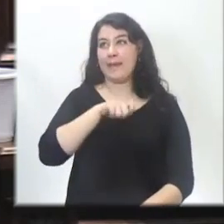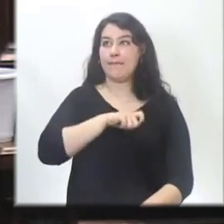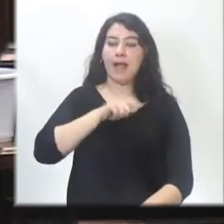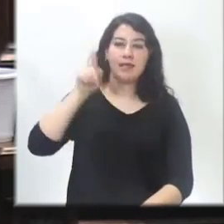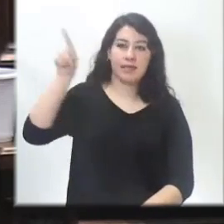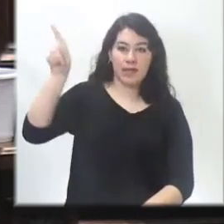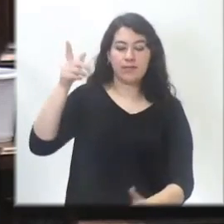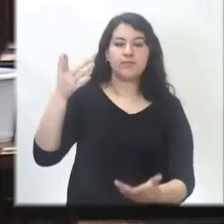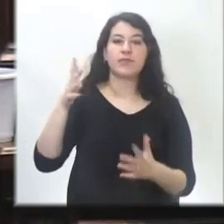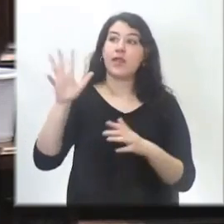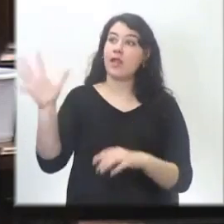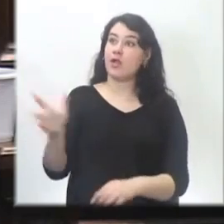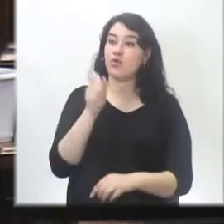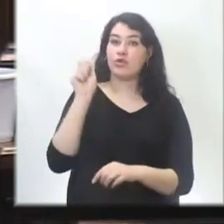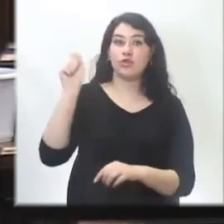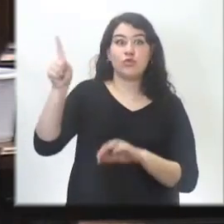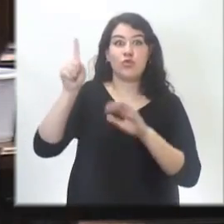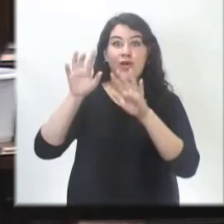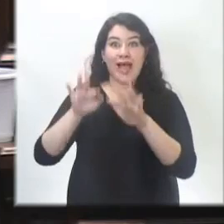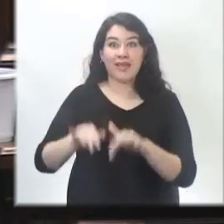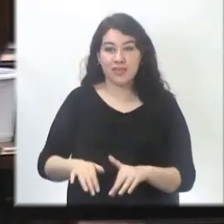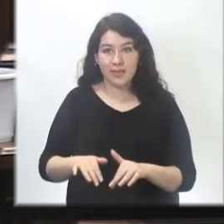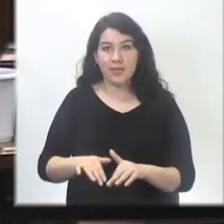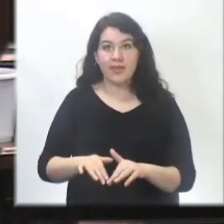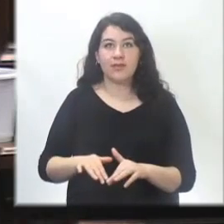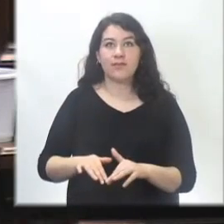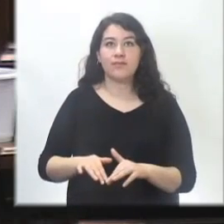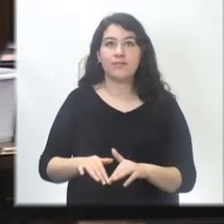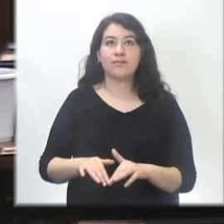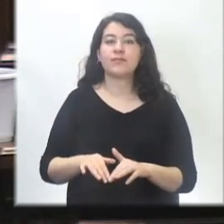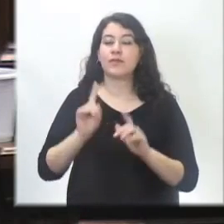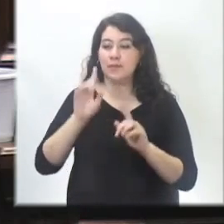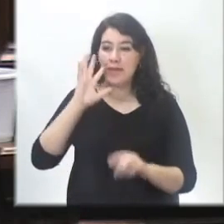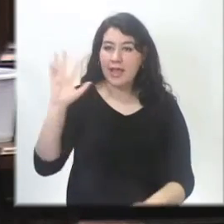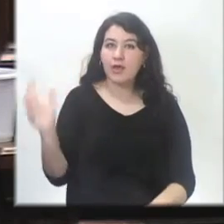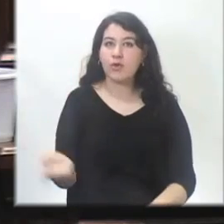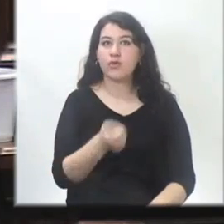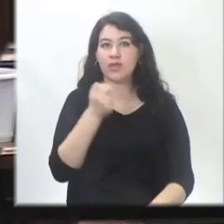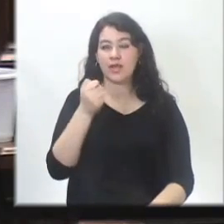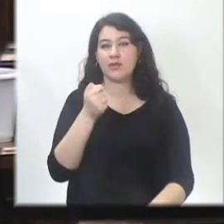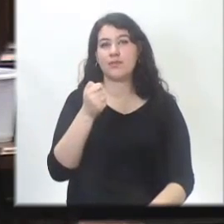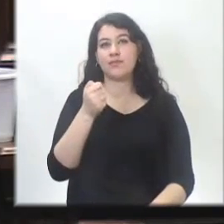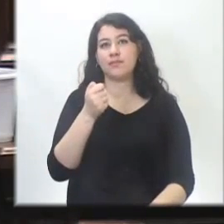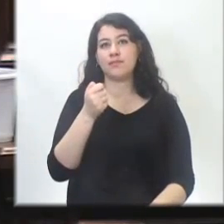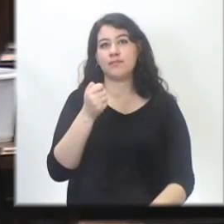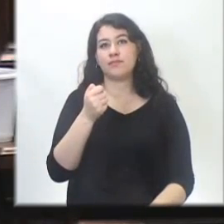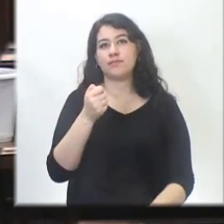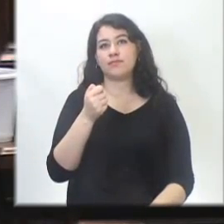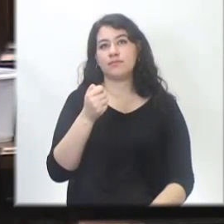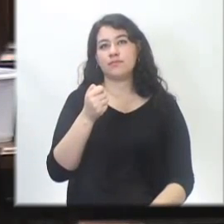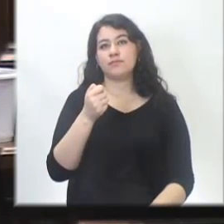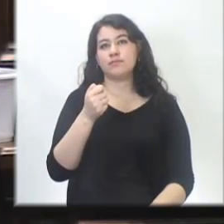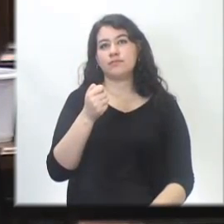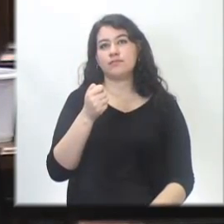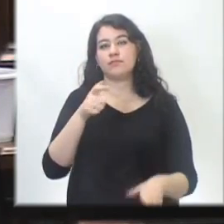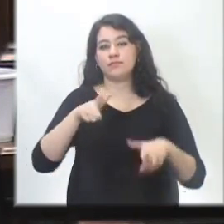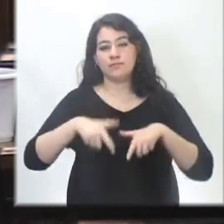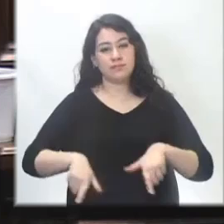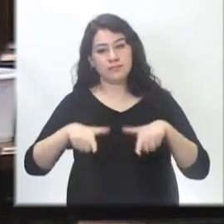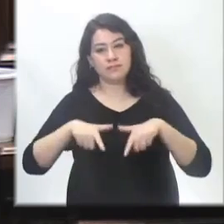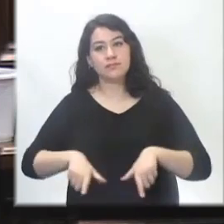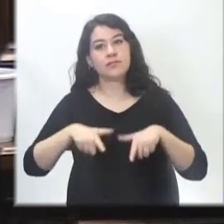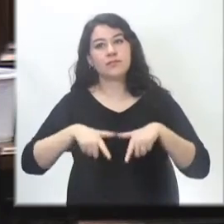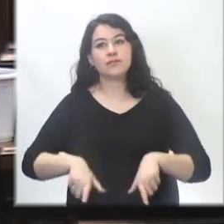Y conseguí la carta de Bustillo. Y conseguí la carta del Ministerio de